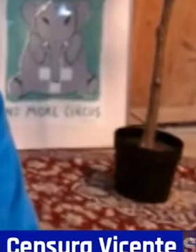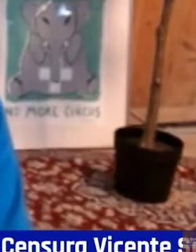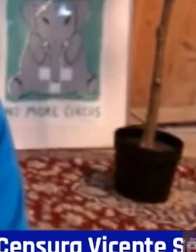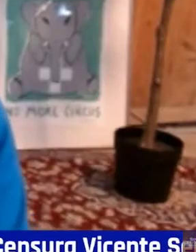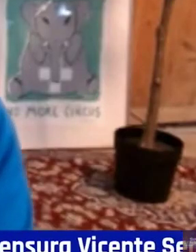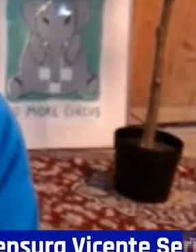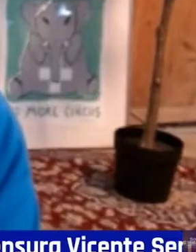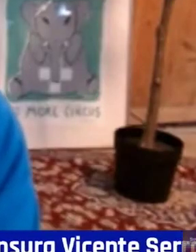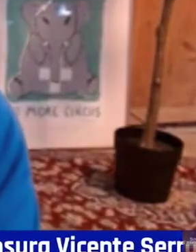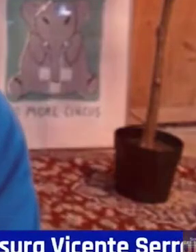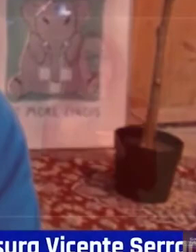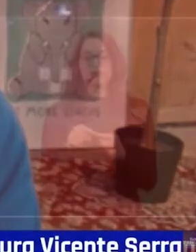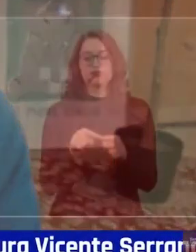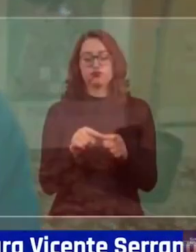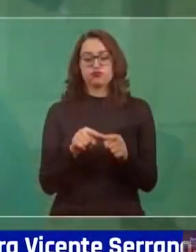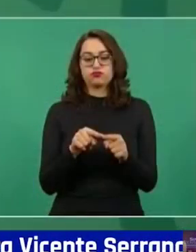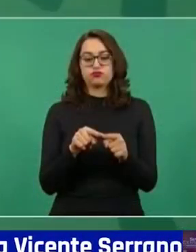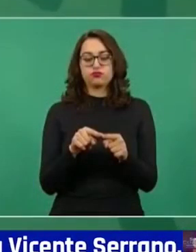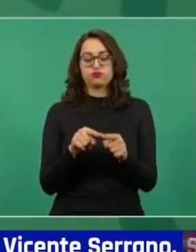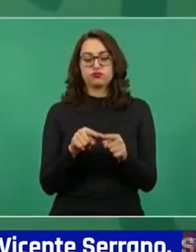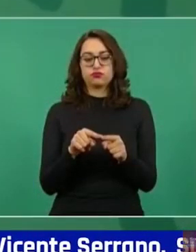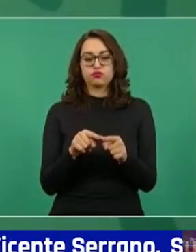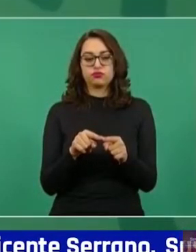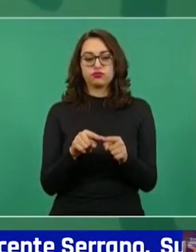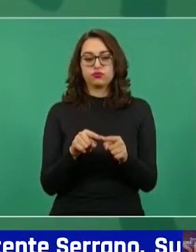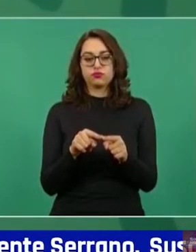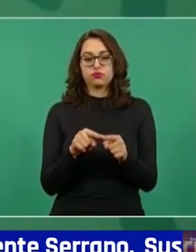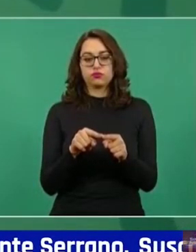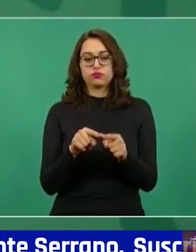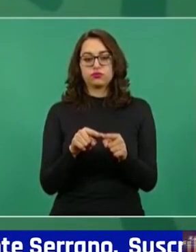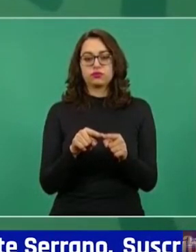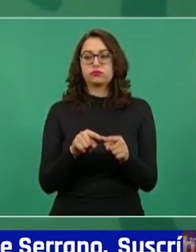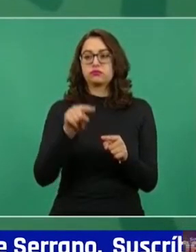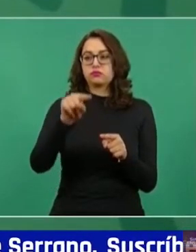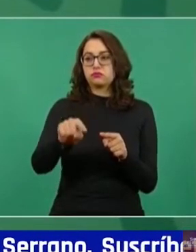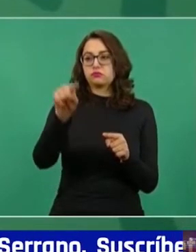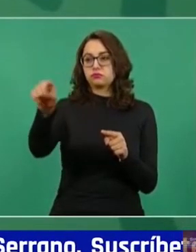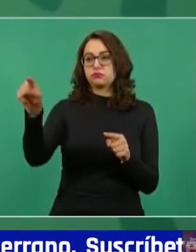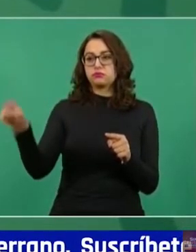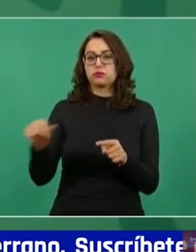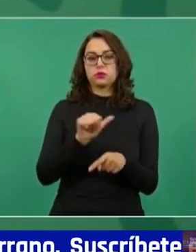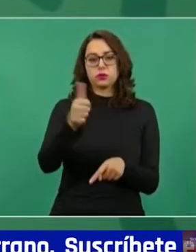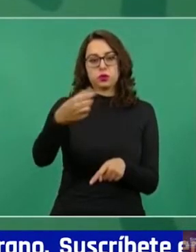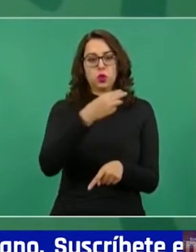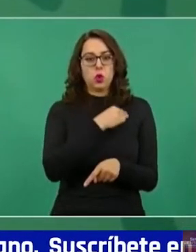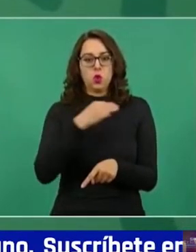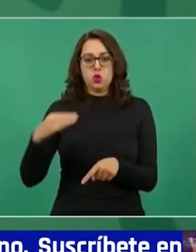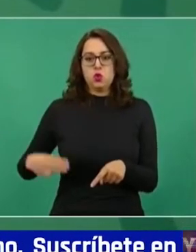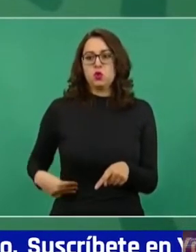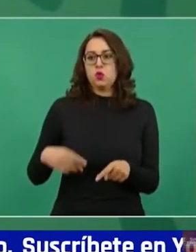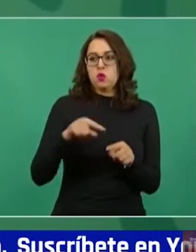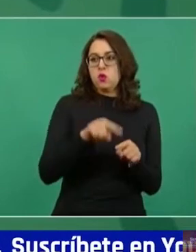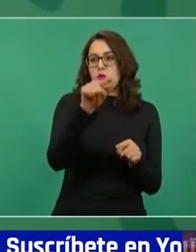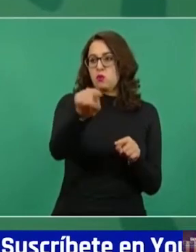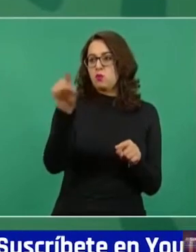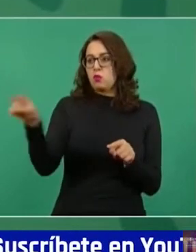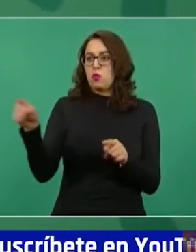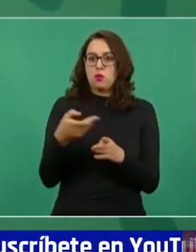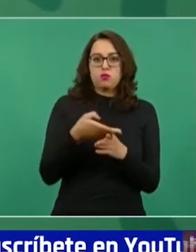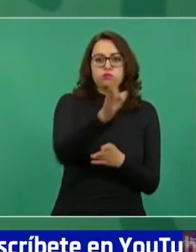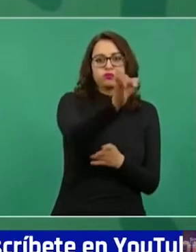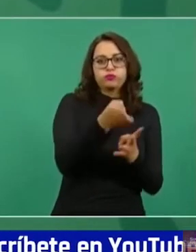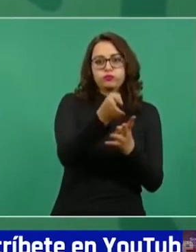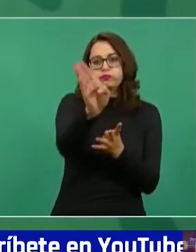sería bueno que le pasaran el mensaje al presidente que pues van a ir muchísimos mexicanos, van a ir cientos de miles de